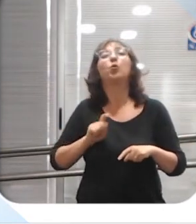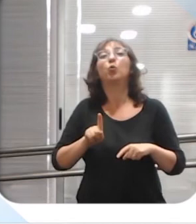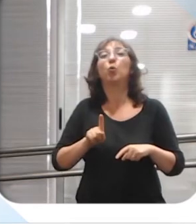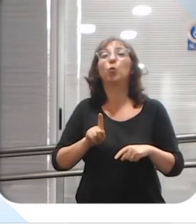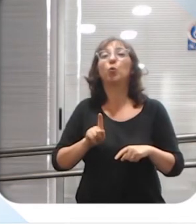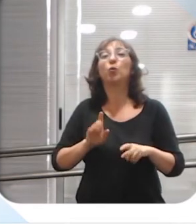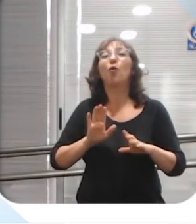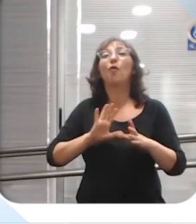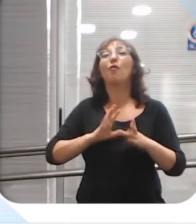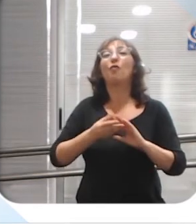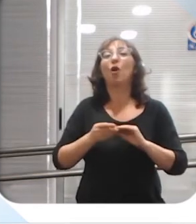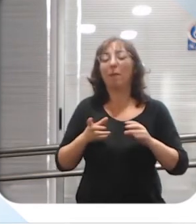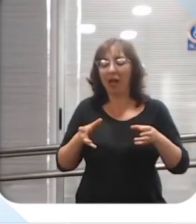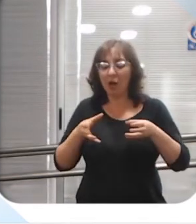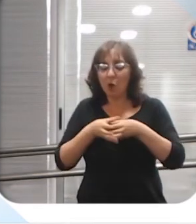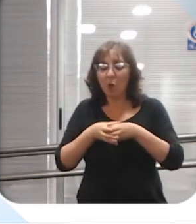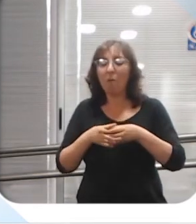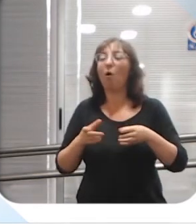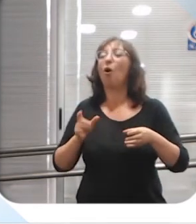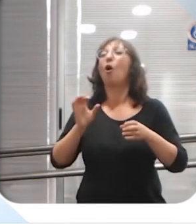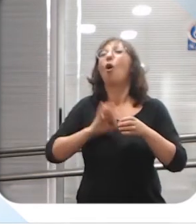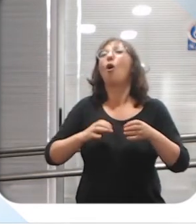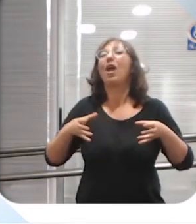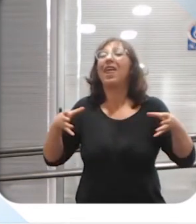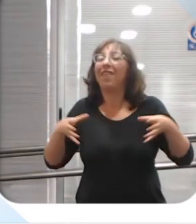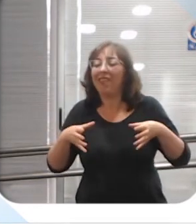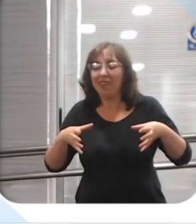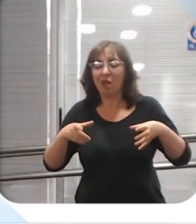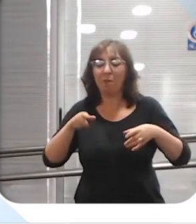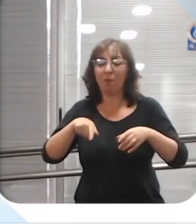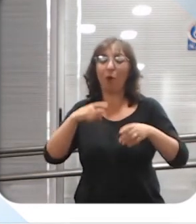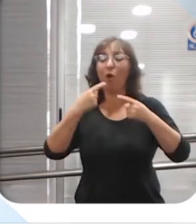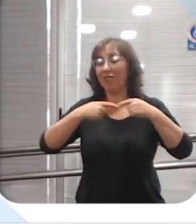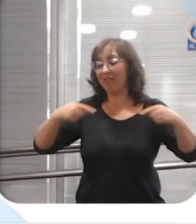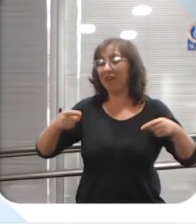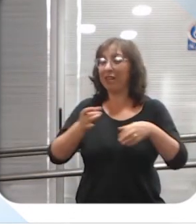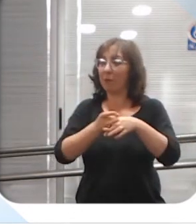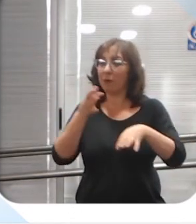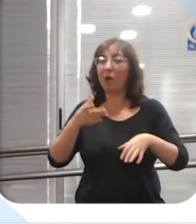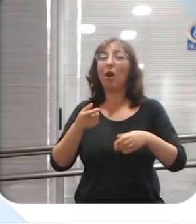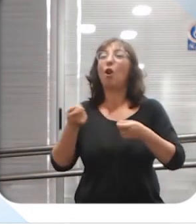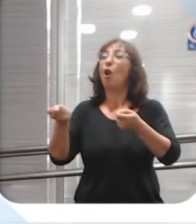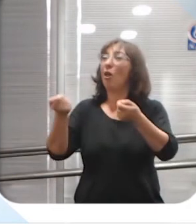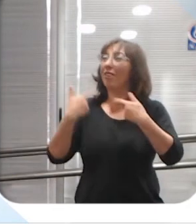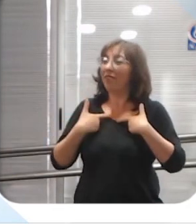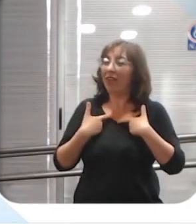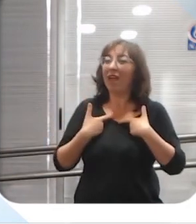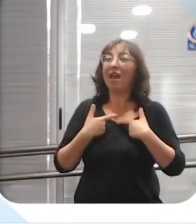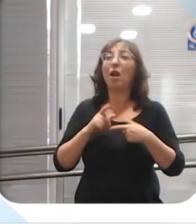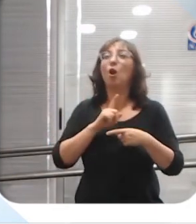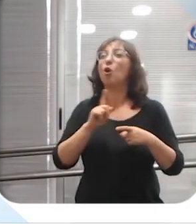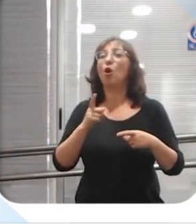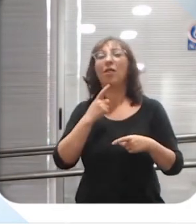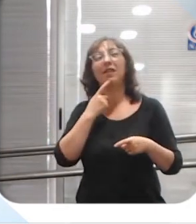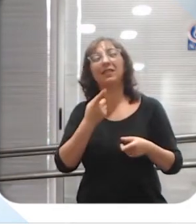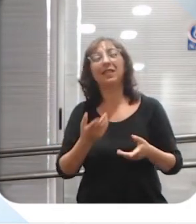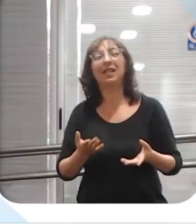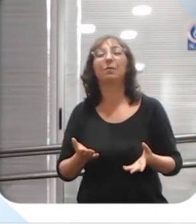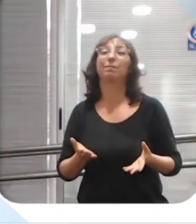afectos y en lo posible en grupo, en equipos, con abordajes también interdisciplinarios, que nos permitan no decir a